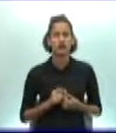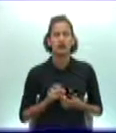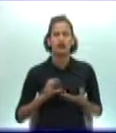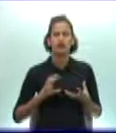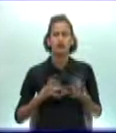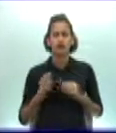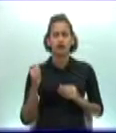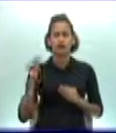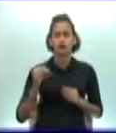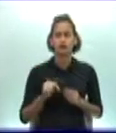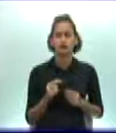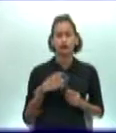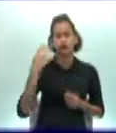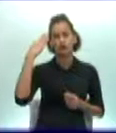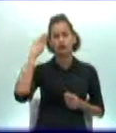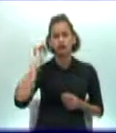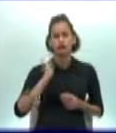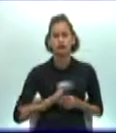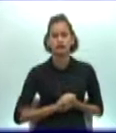actual de Cuba?